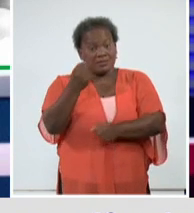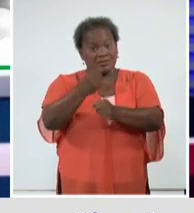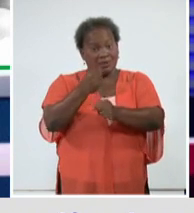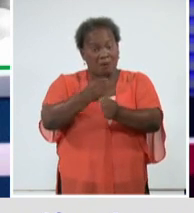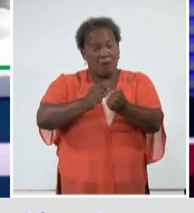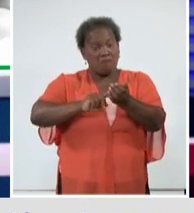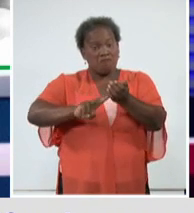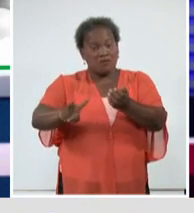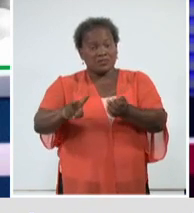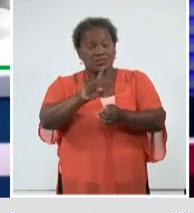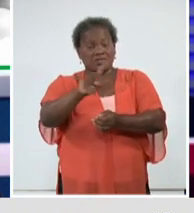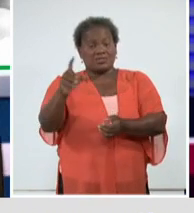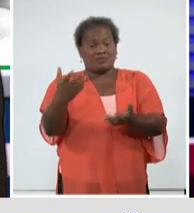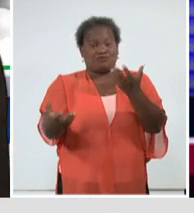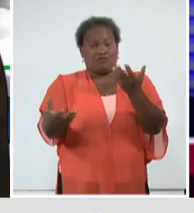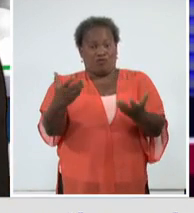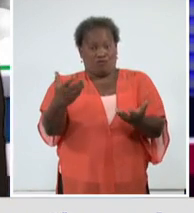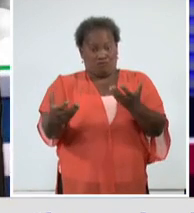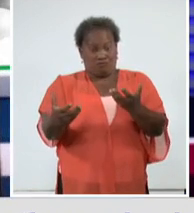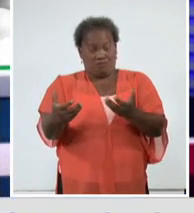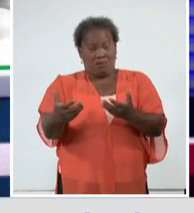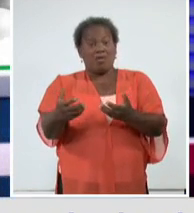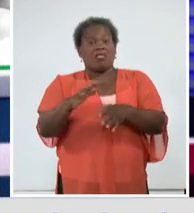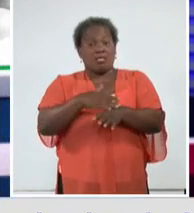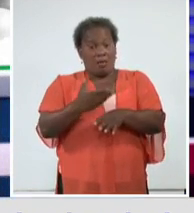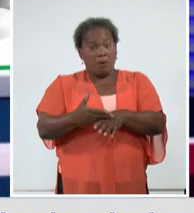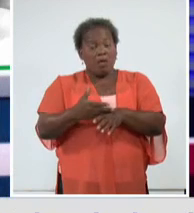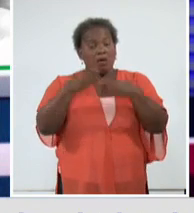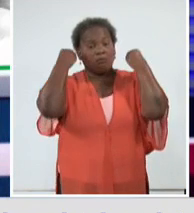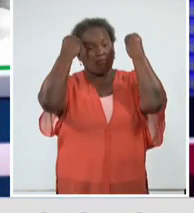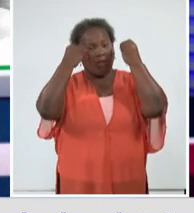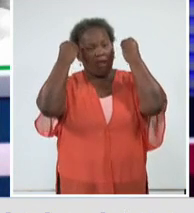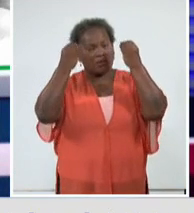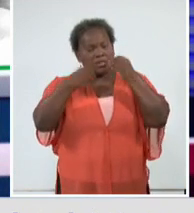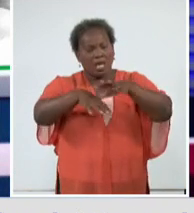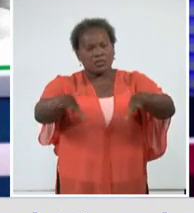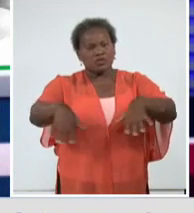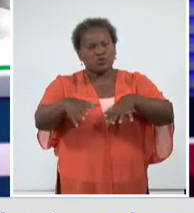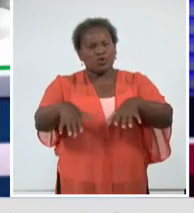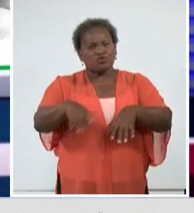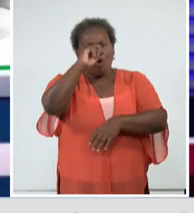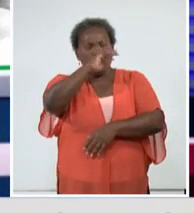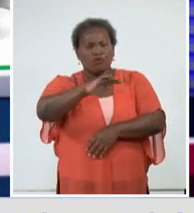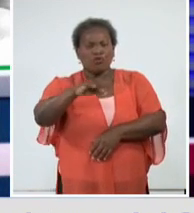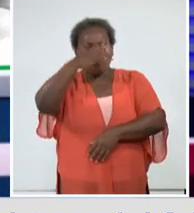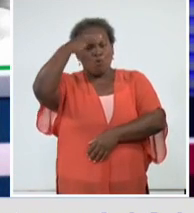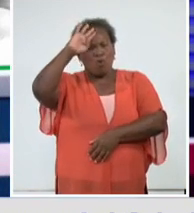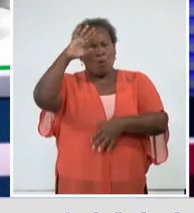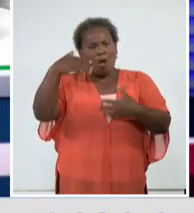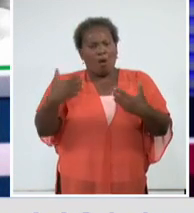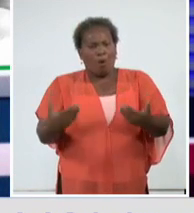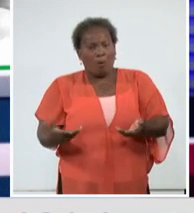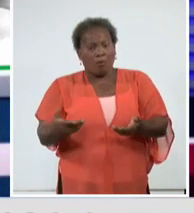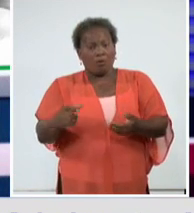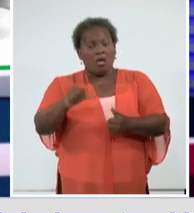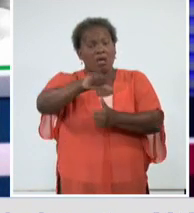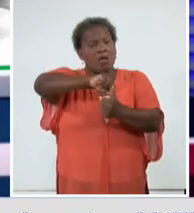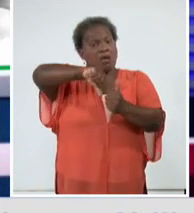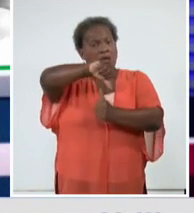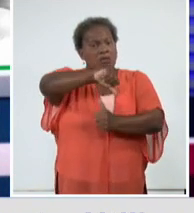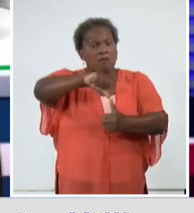doctora, le propongo analizar la situación pediátrica de Cuba y cómo se comporta también en el área del Caribe, en las